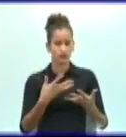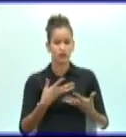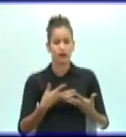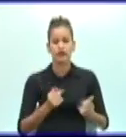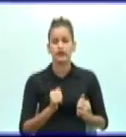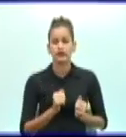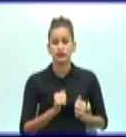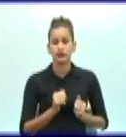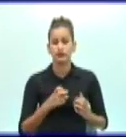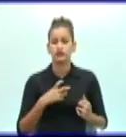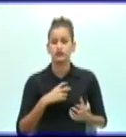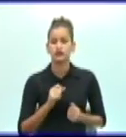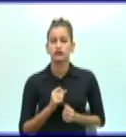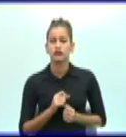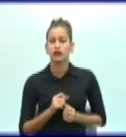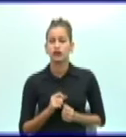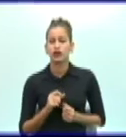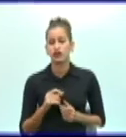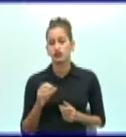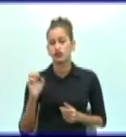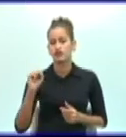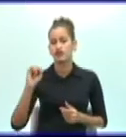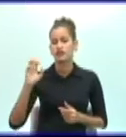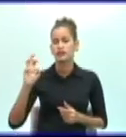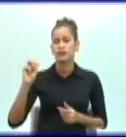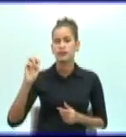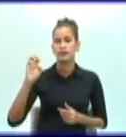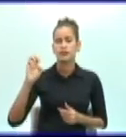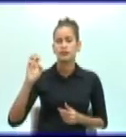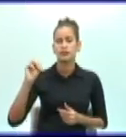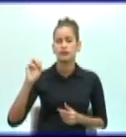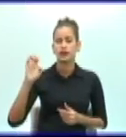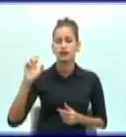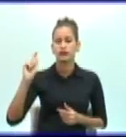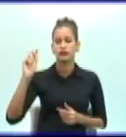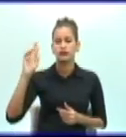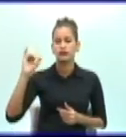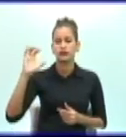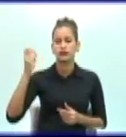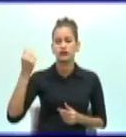eje de reflexión. Todo